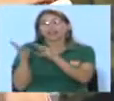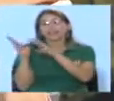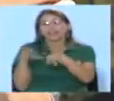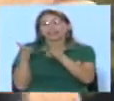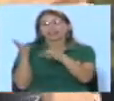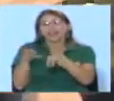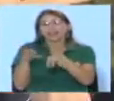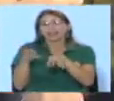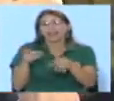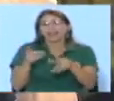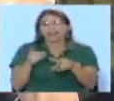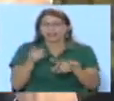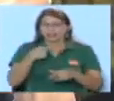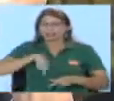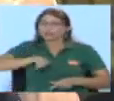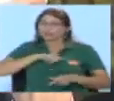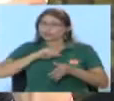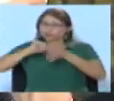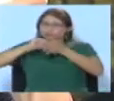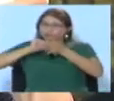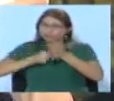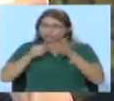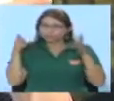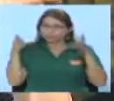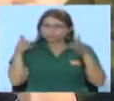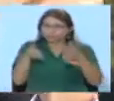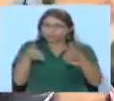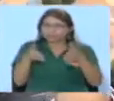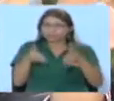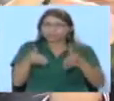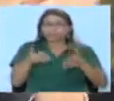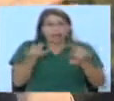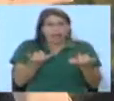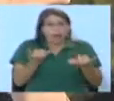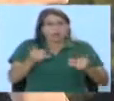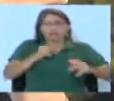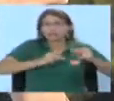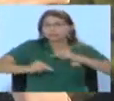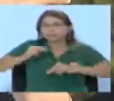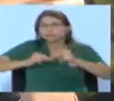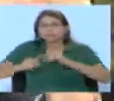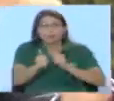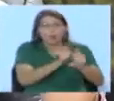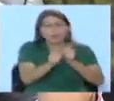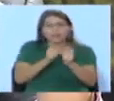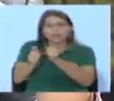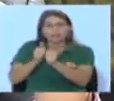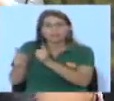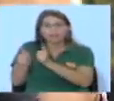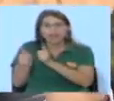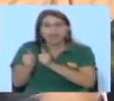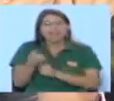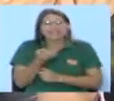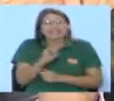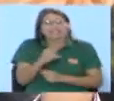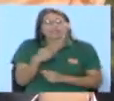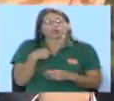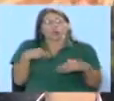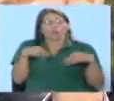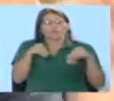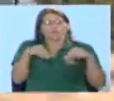punto que nosotros hemos enfatizado mucho es, en un mercado en competencia, cuando yo soy proveedor de un